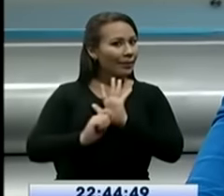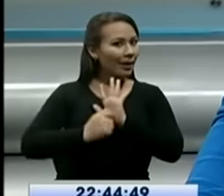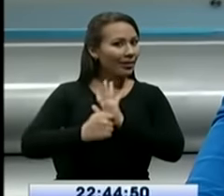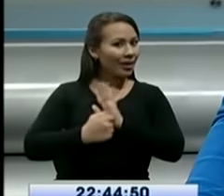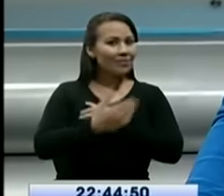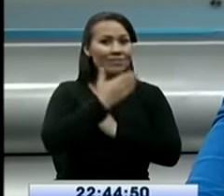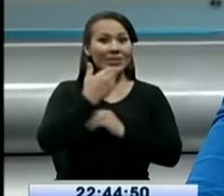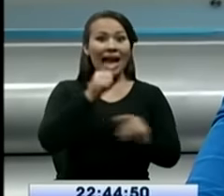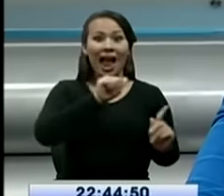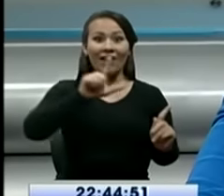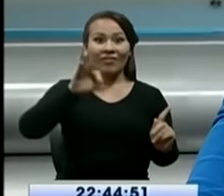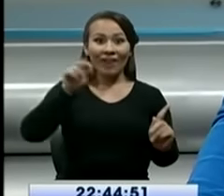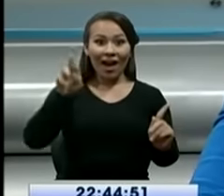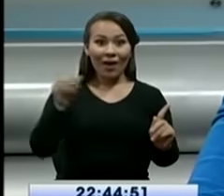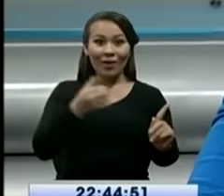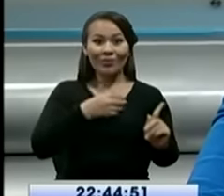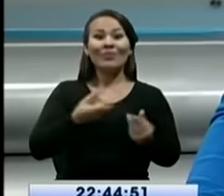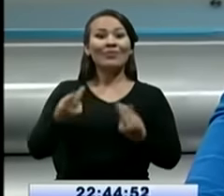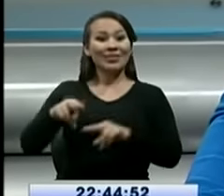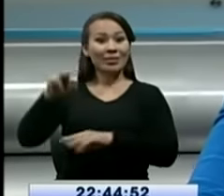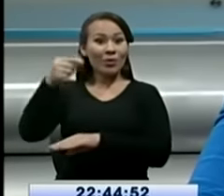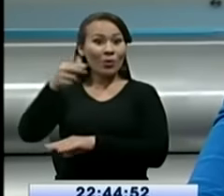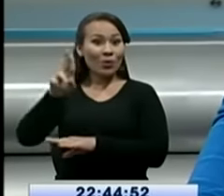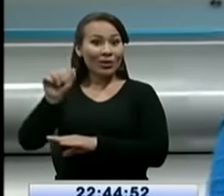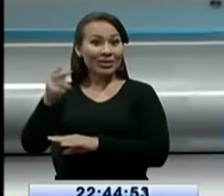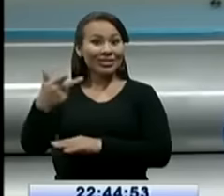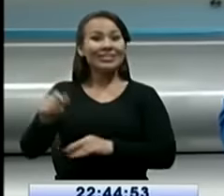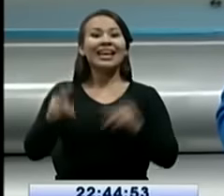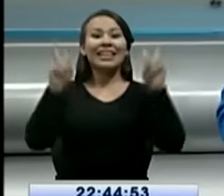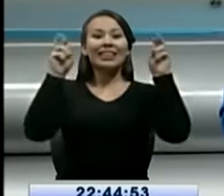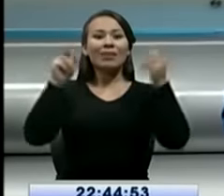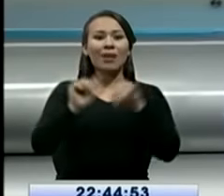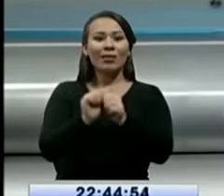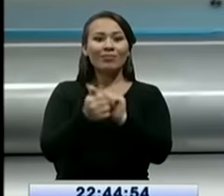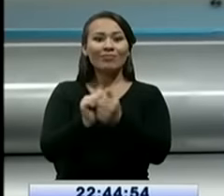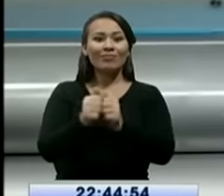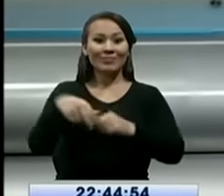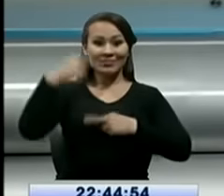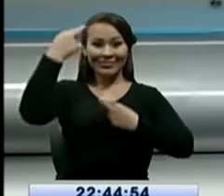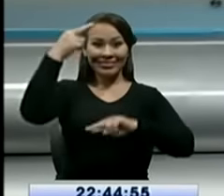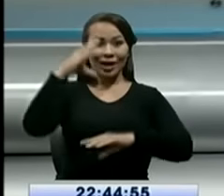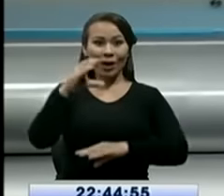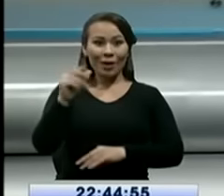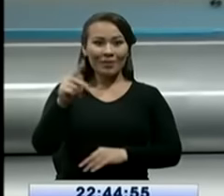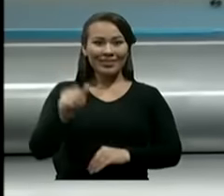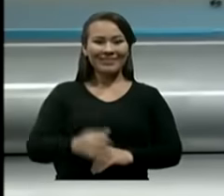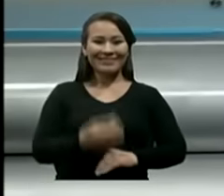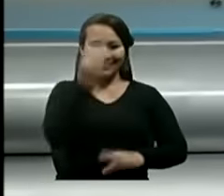Alfaro Moreno y Guachito Sánchez están listos con todo lo concerniente al deporte. Buenas noches.